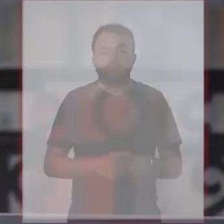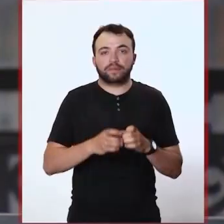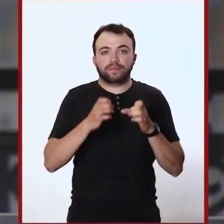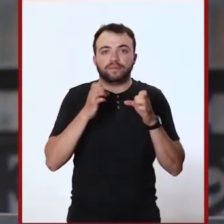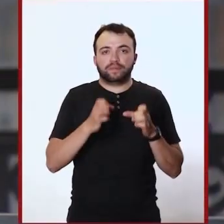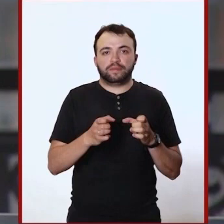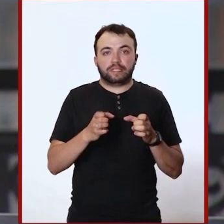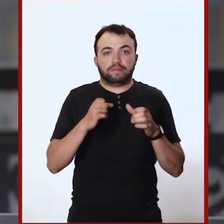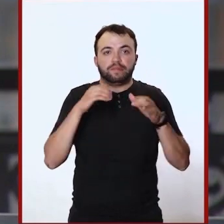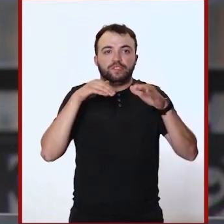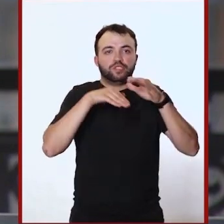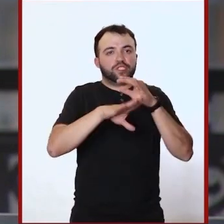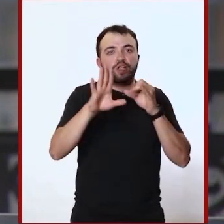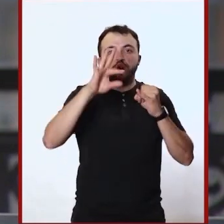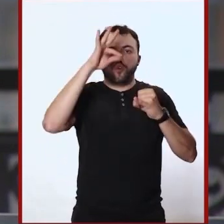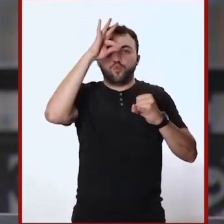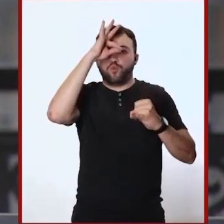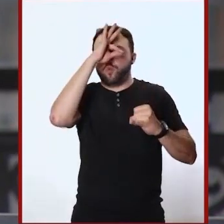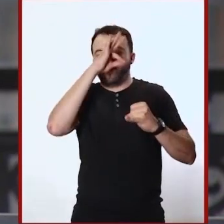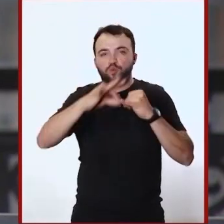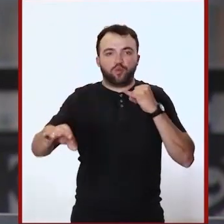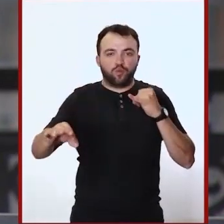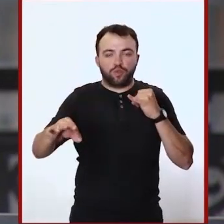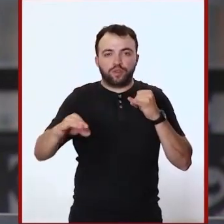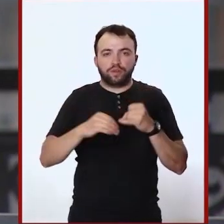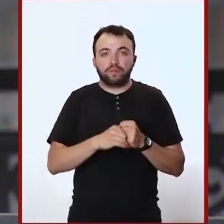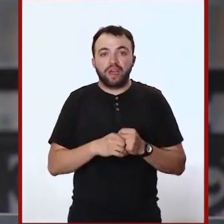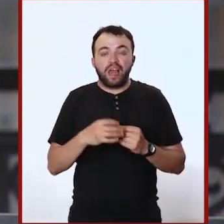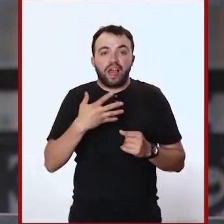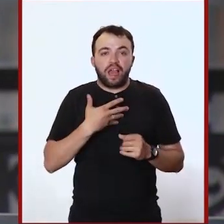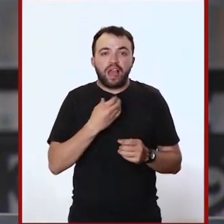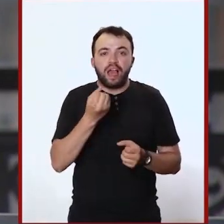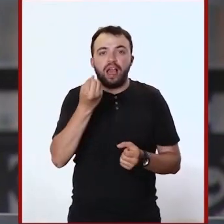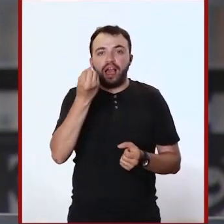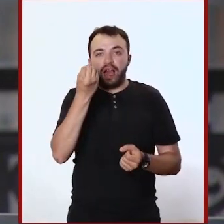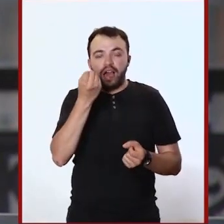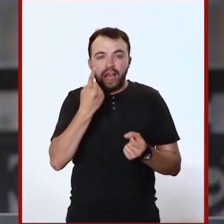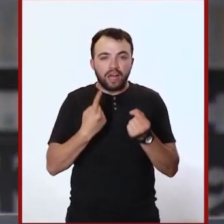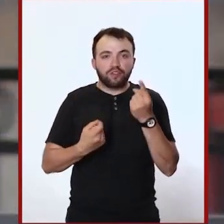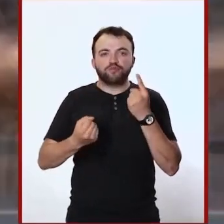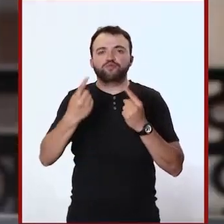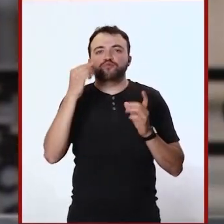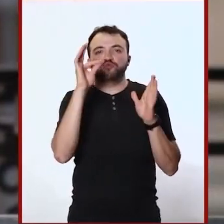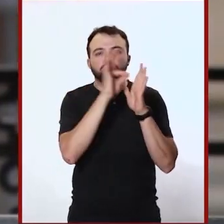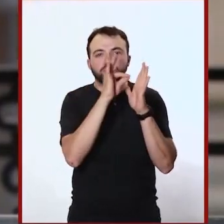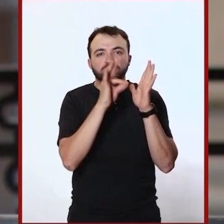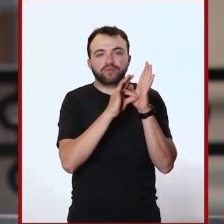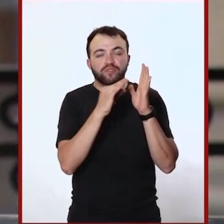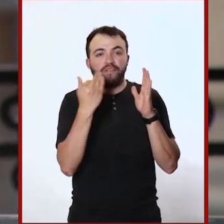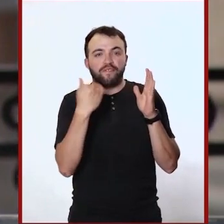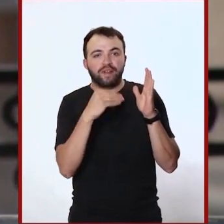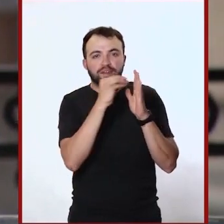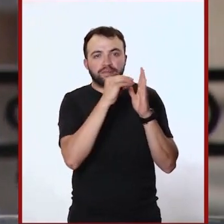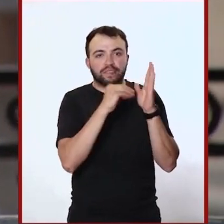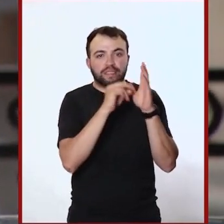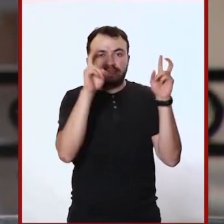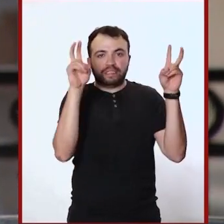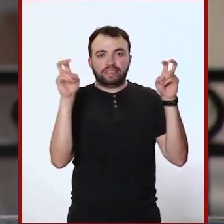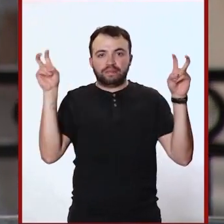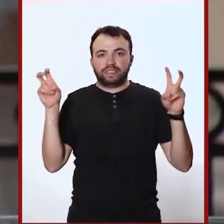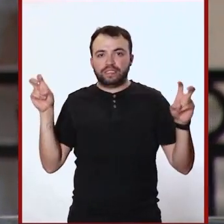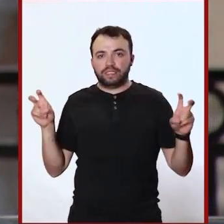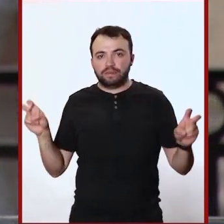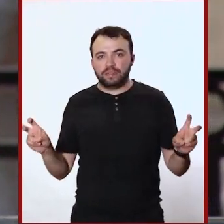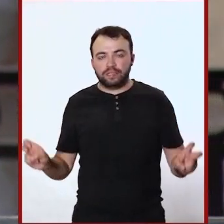Estamos entrando a la última parte del programa y aún nos quedan un par de puntos por abordar más a detalle. El primero de ellos es el de